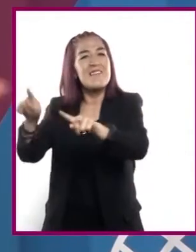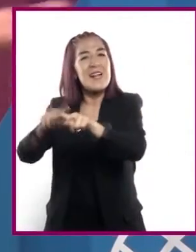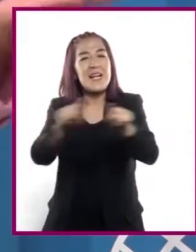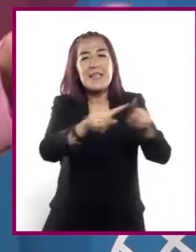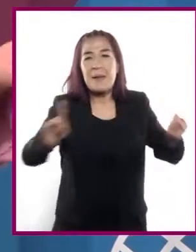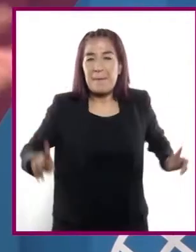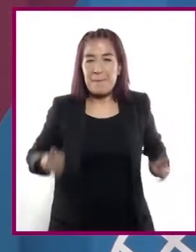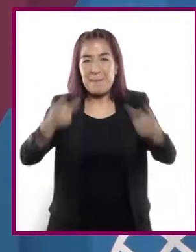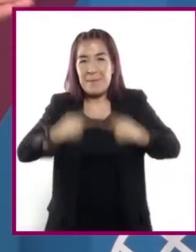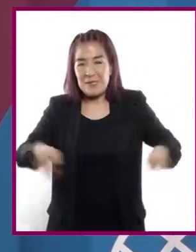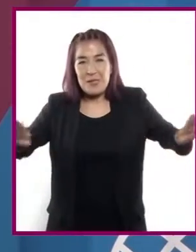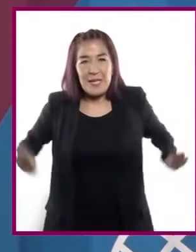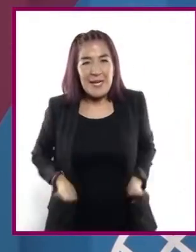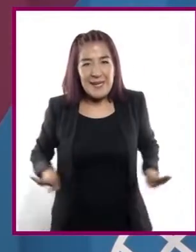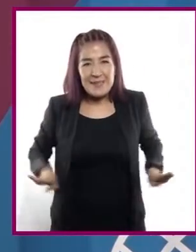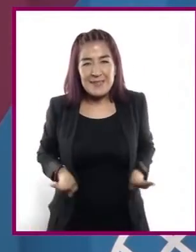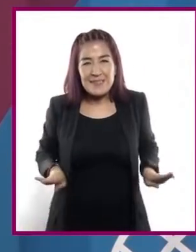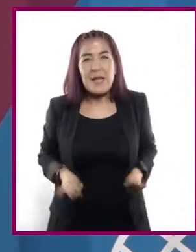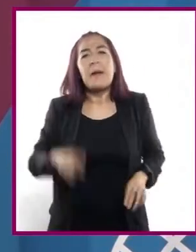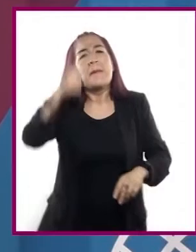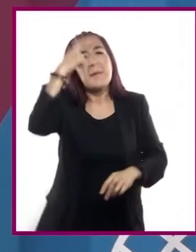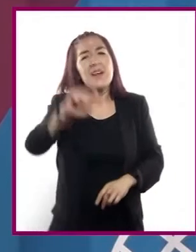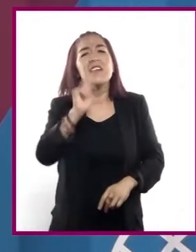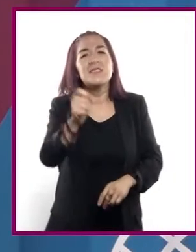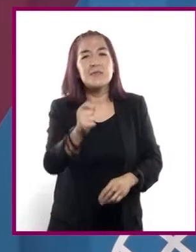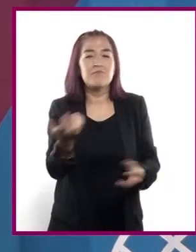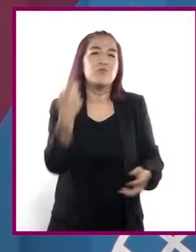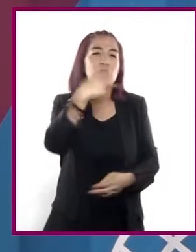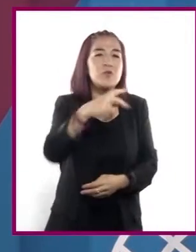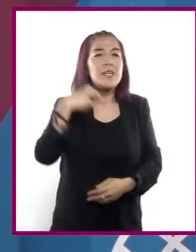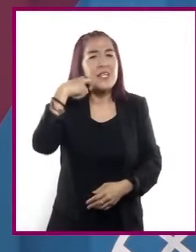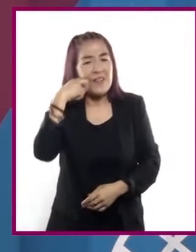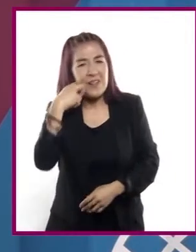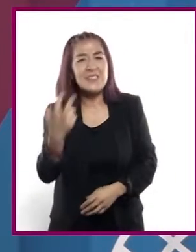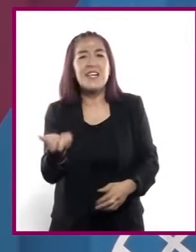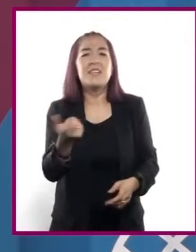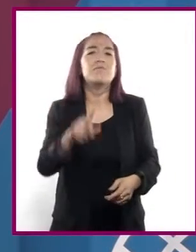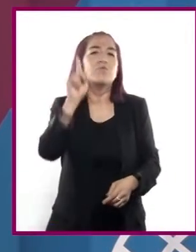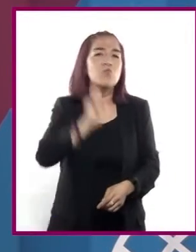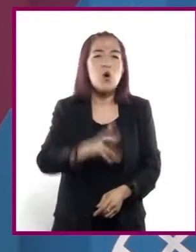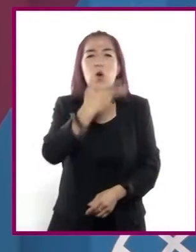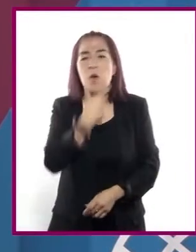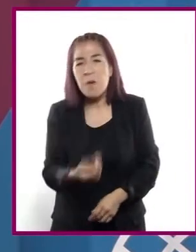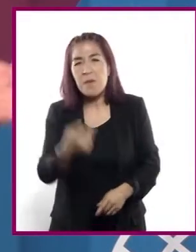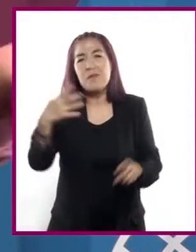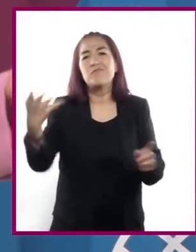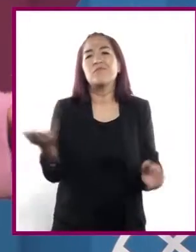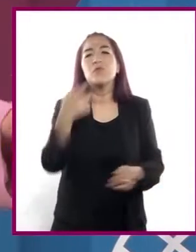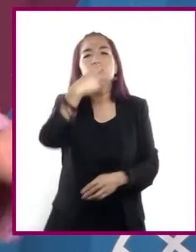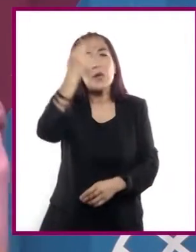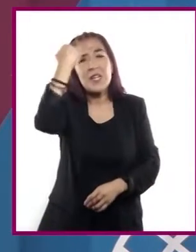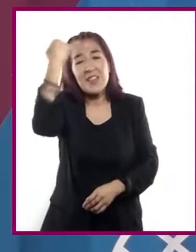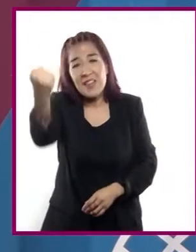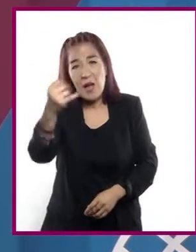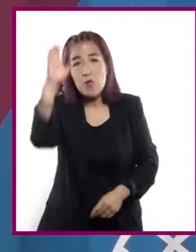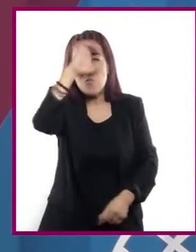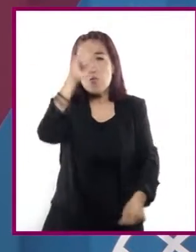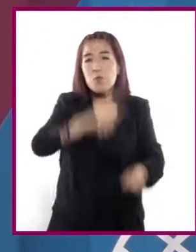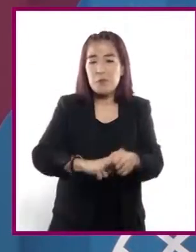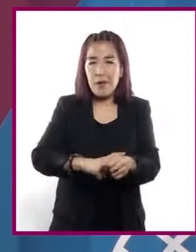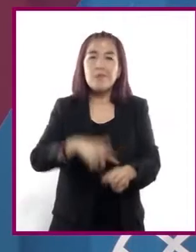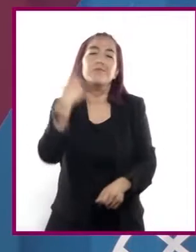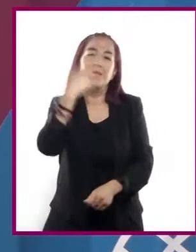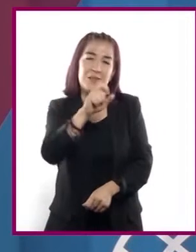poseemos a partir de las diferencias de raza, sexo, ideología, cultura